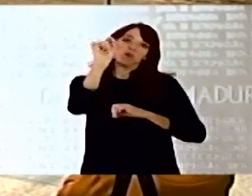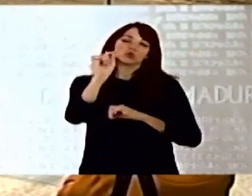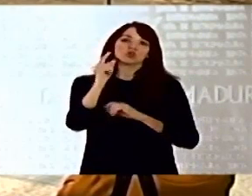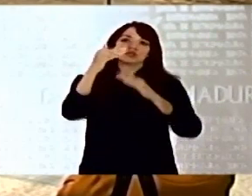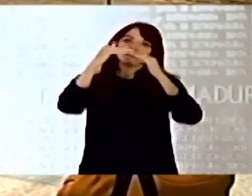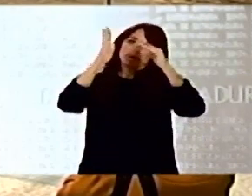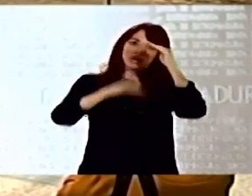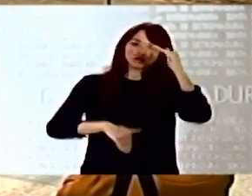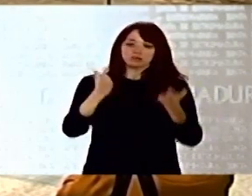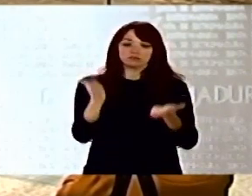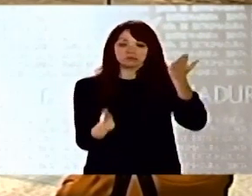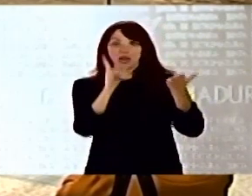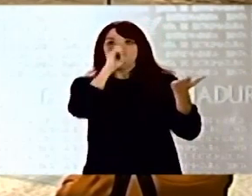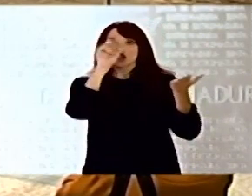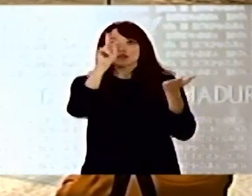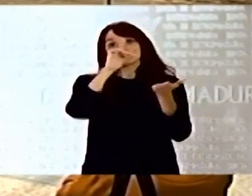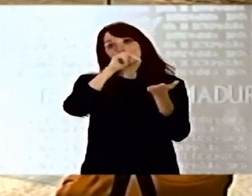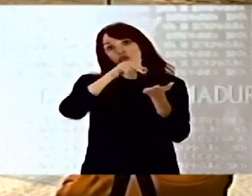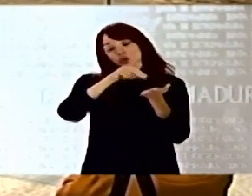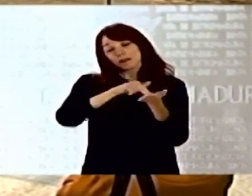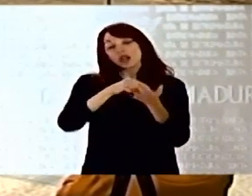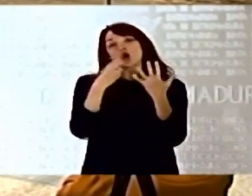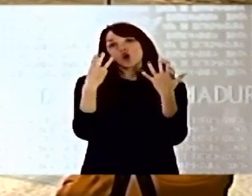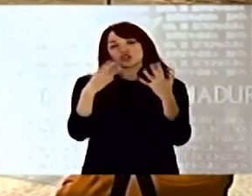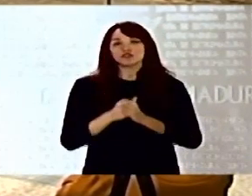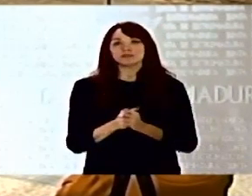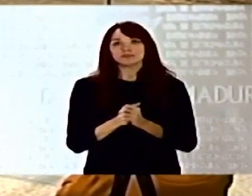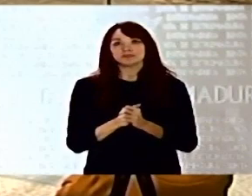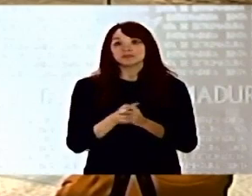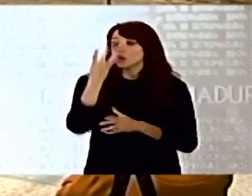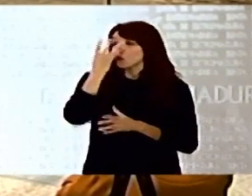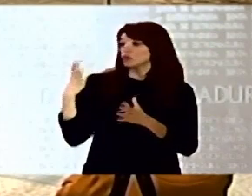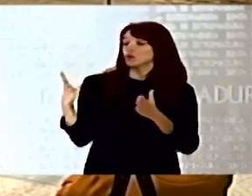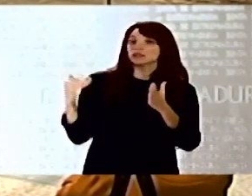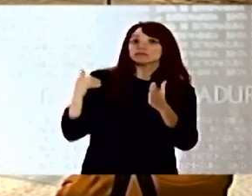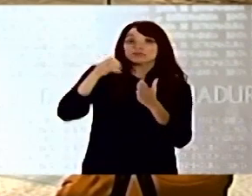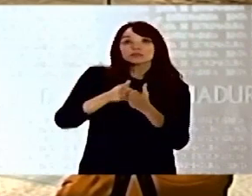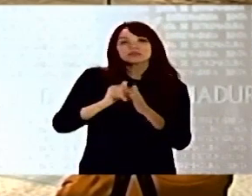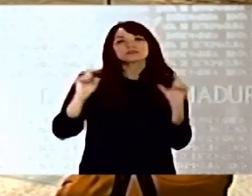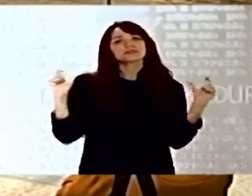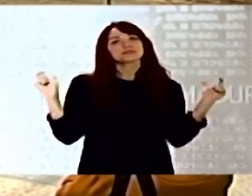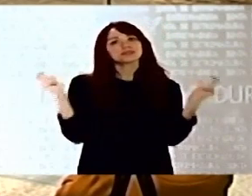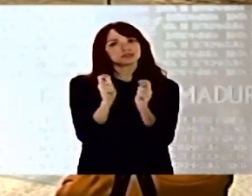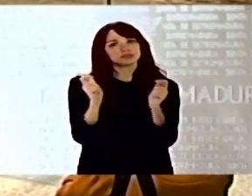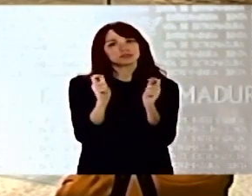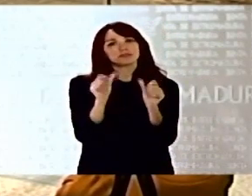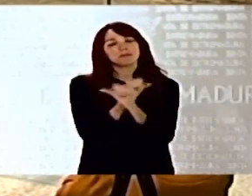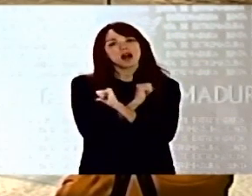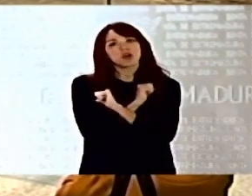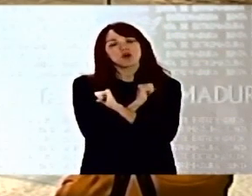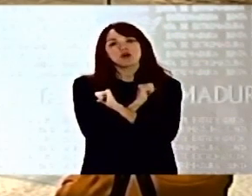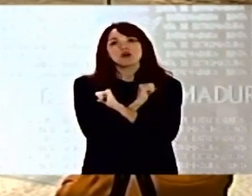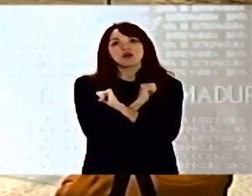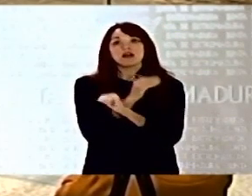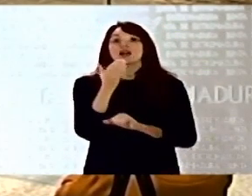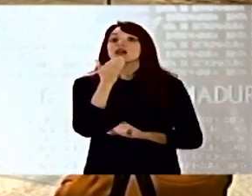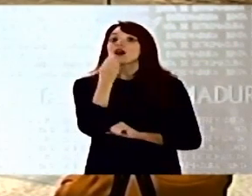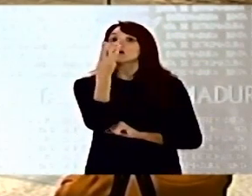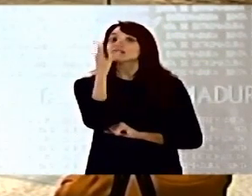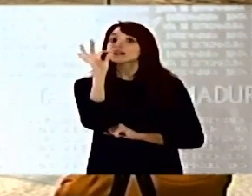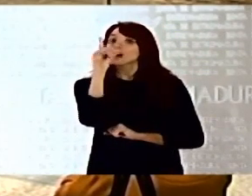año 2008 y que en los últimos 4 años se ha reducido el desempleo en los menores de 30